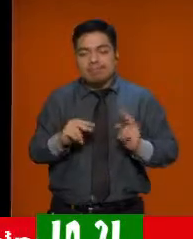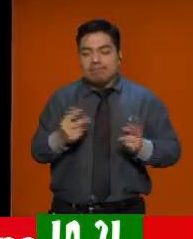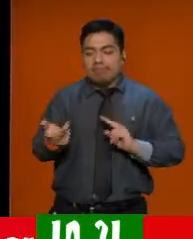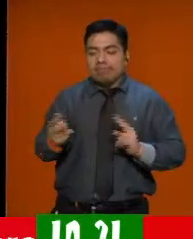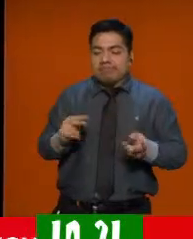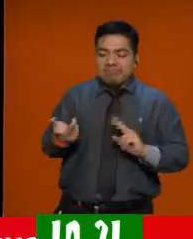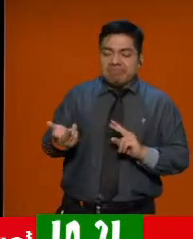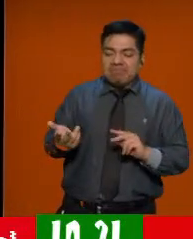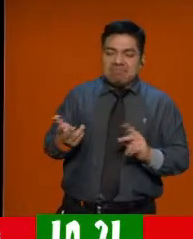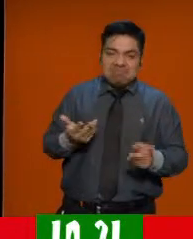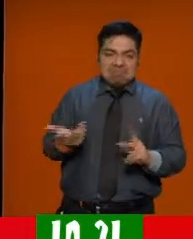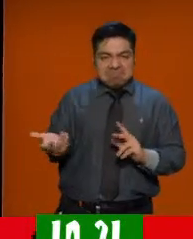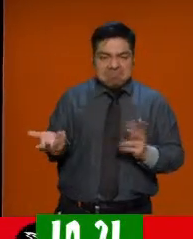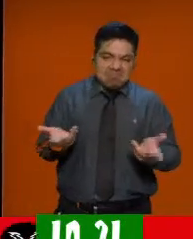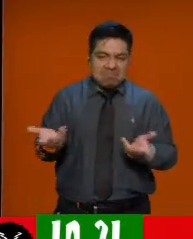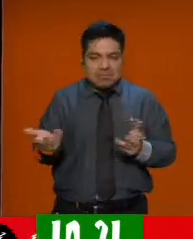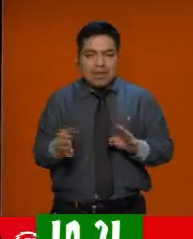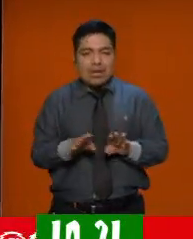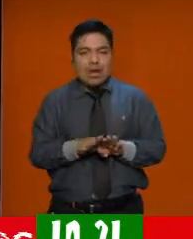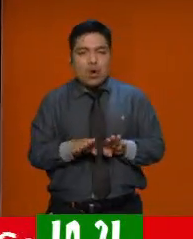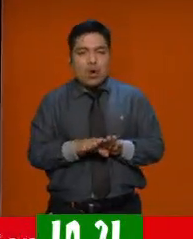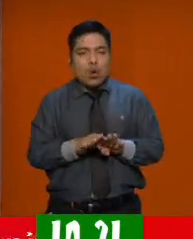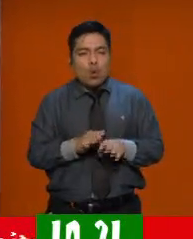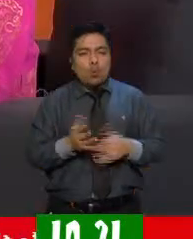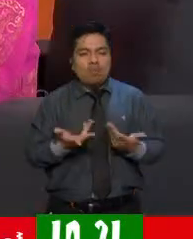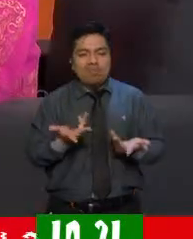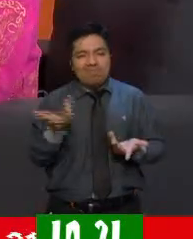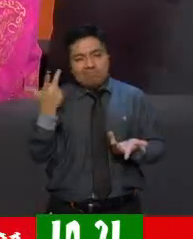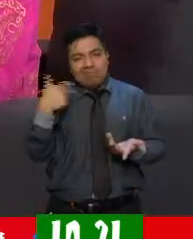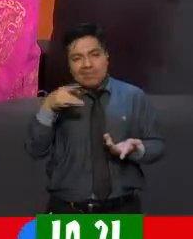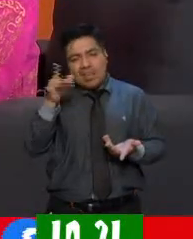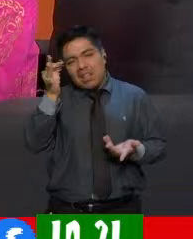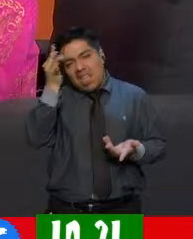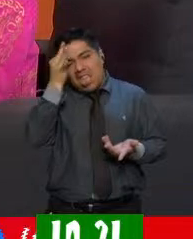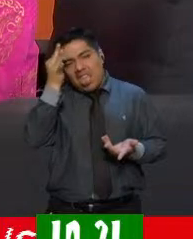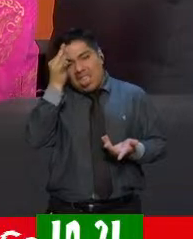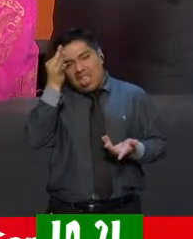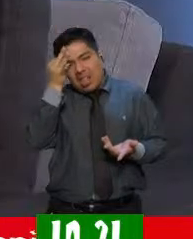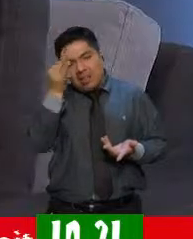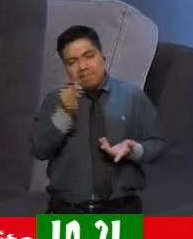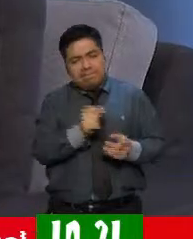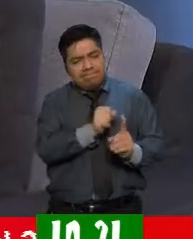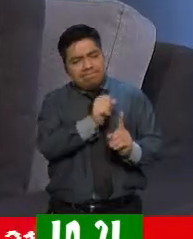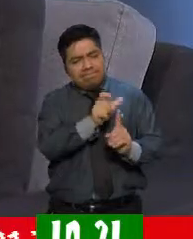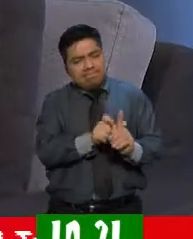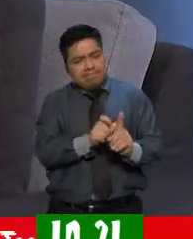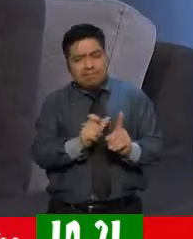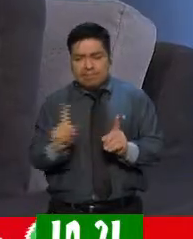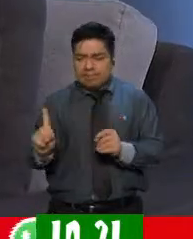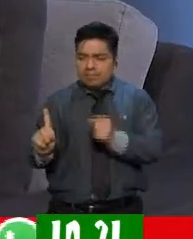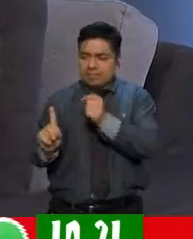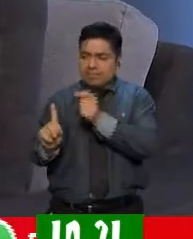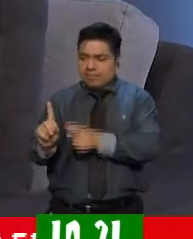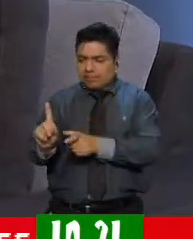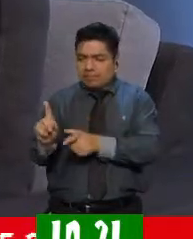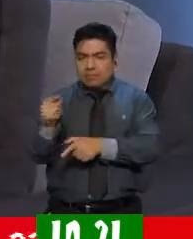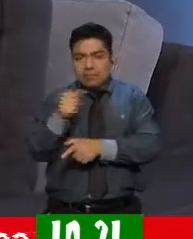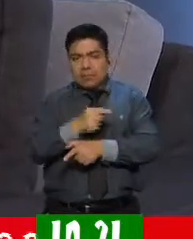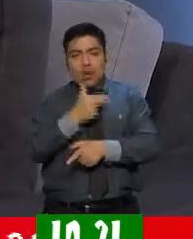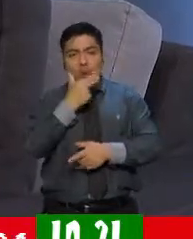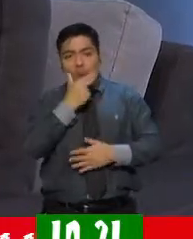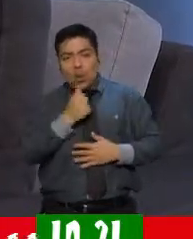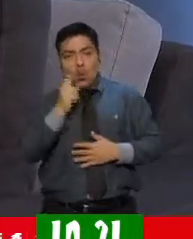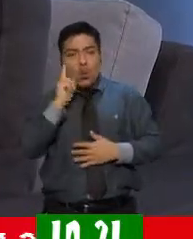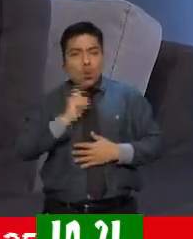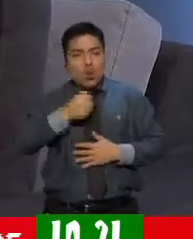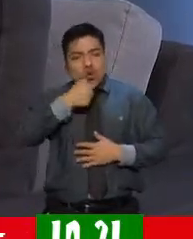lados una sarta de estupideces, ¿no? Ajá. De calificar a cierta candidata o a cierto candidato o